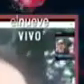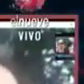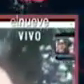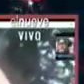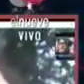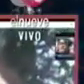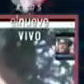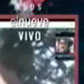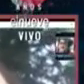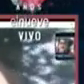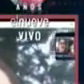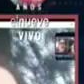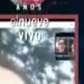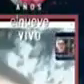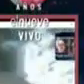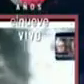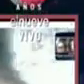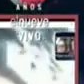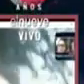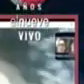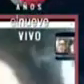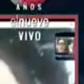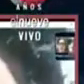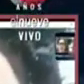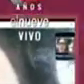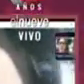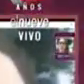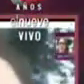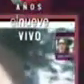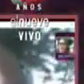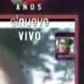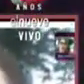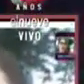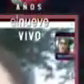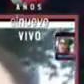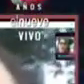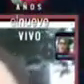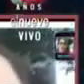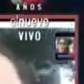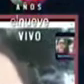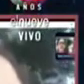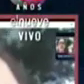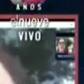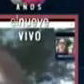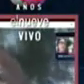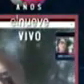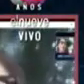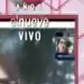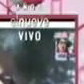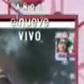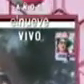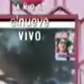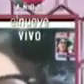Mandetta, sí. Él en las entrevistas para la prensa decía que